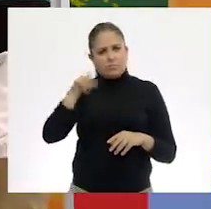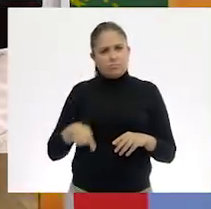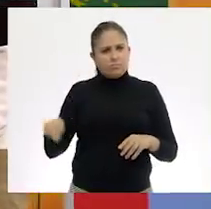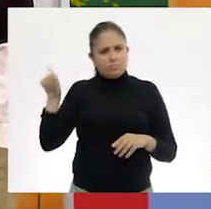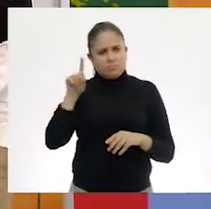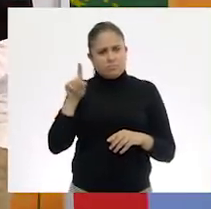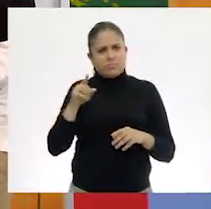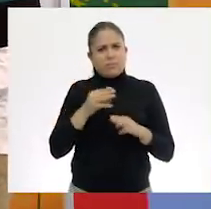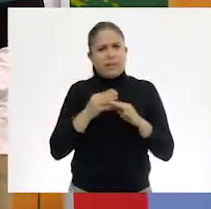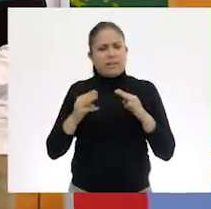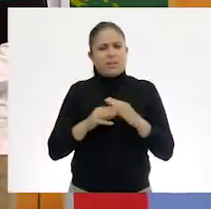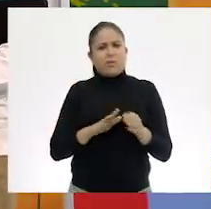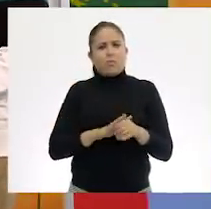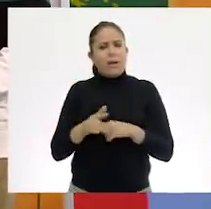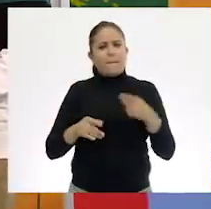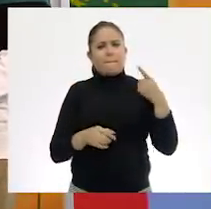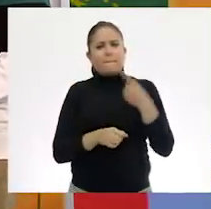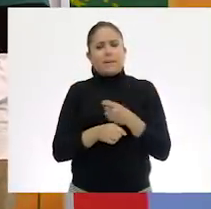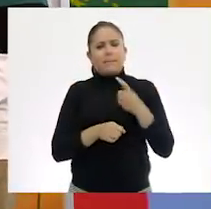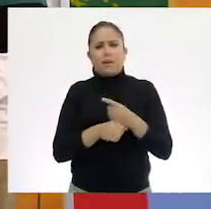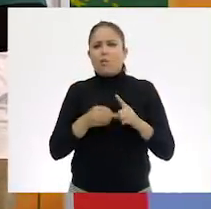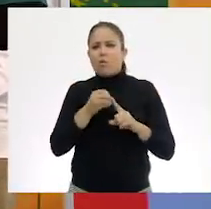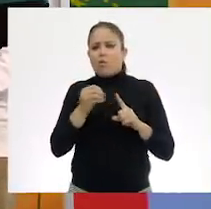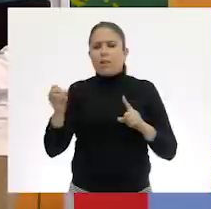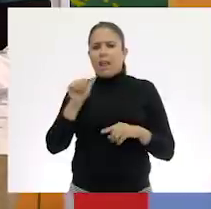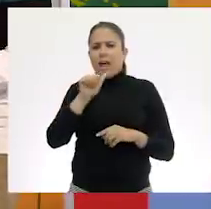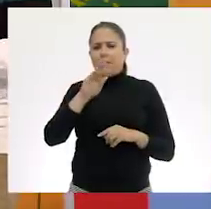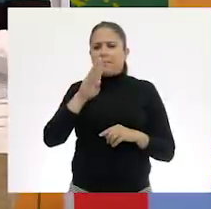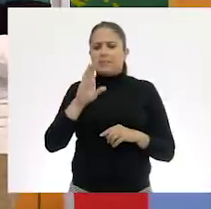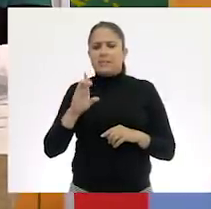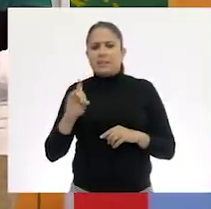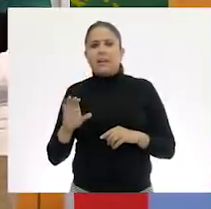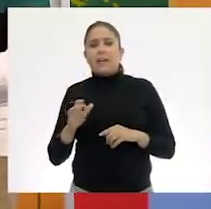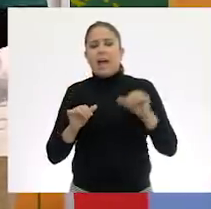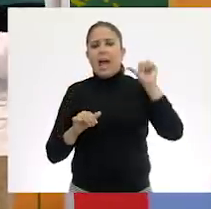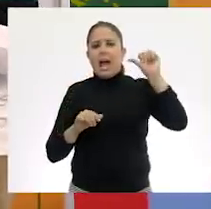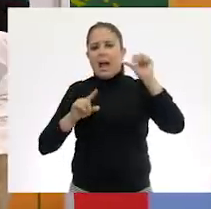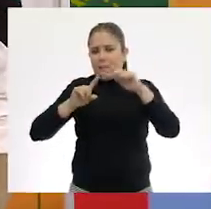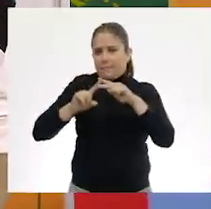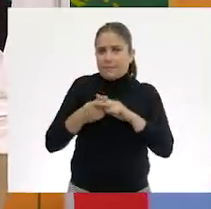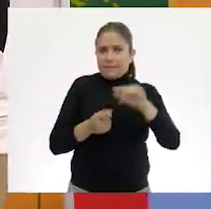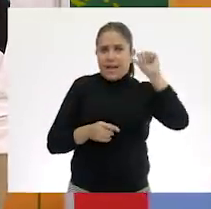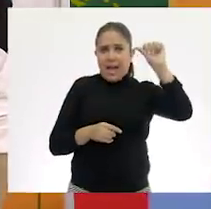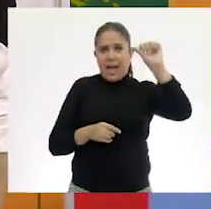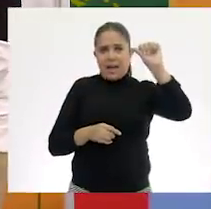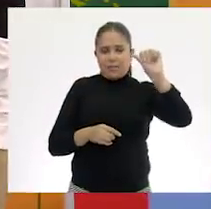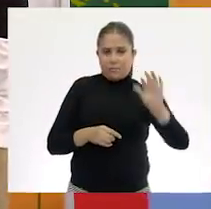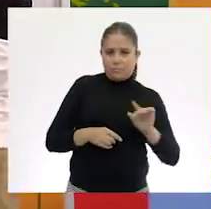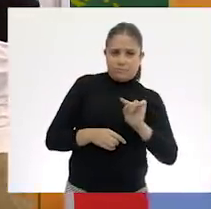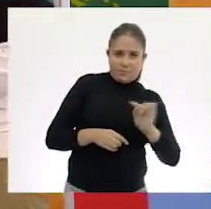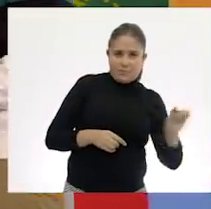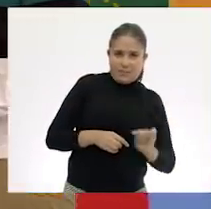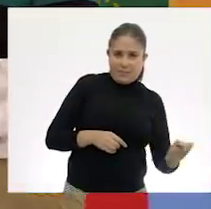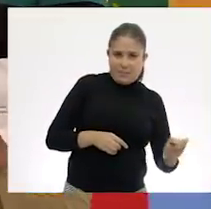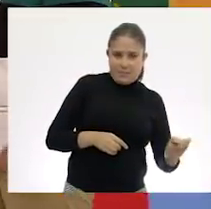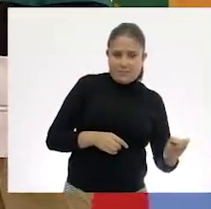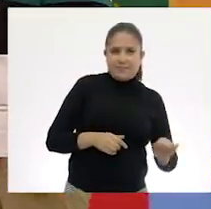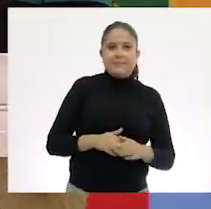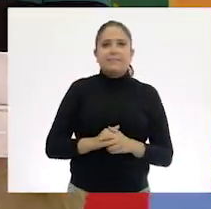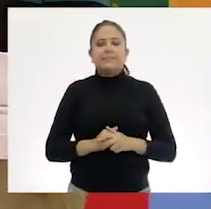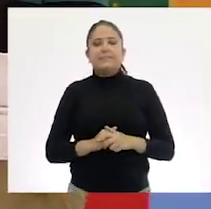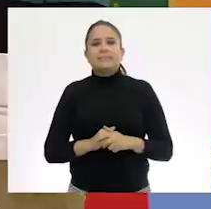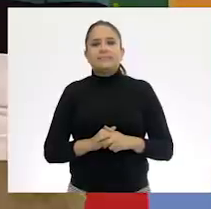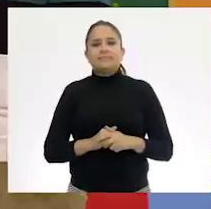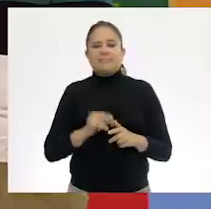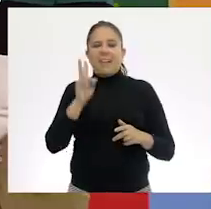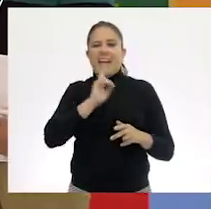sería el primero si los ordenamos alfabéticamente? Recuerden que empezamos por la A y terminamos con la Z. A ver,